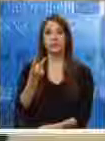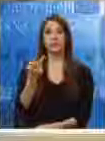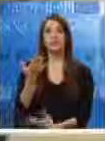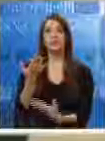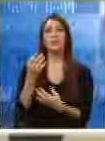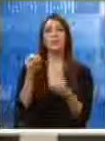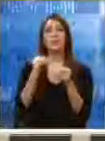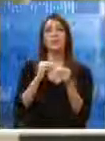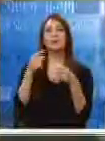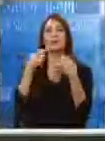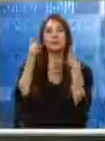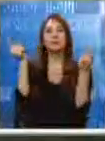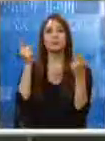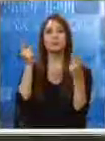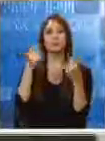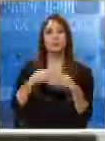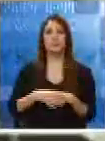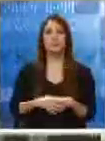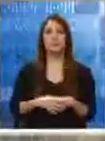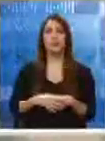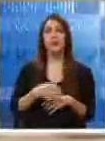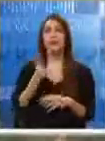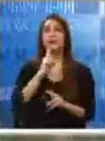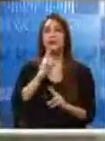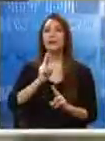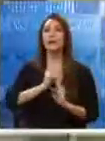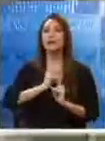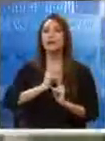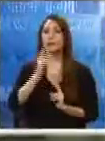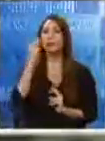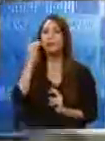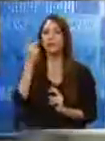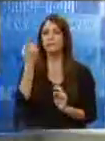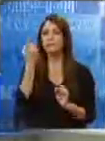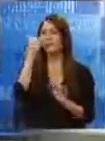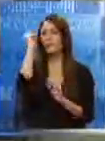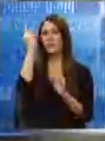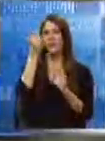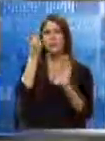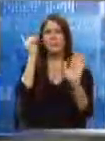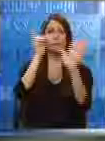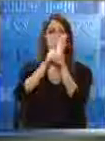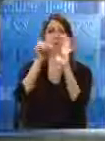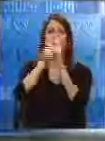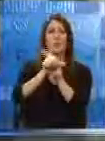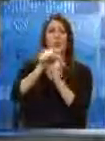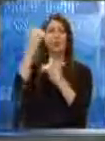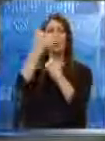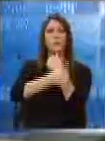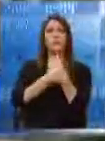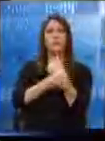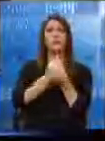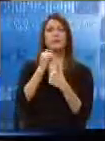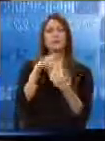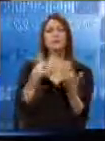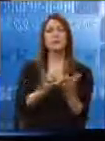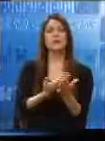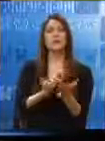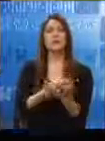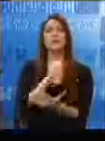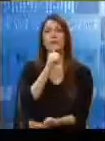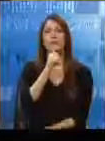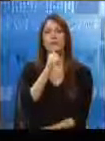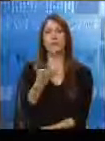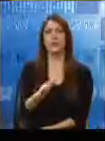dos difusiones rojas de Interpol para que respondan a millonarios movimientos bancarios, según Fuentes, injustificados. Hay